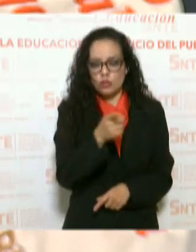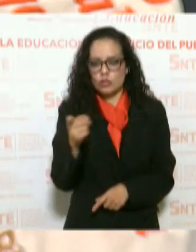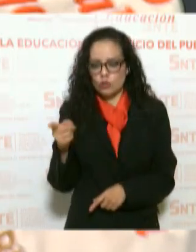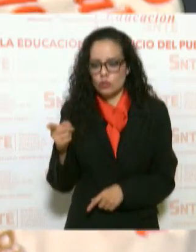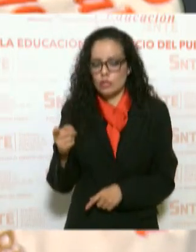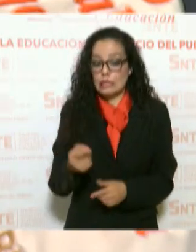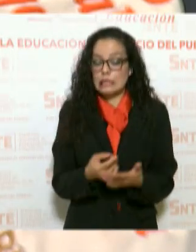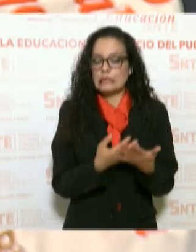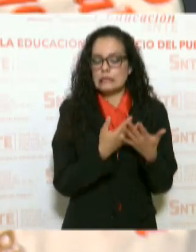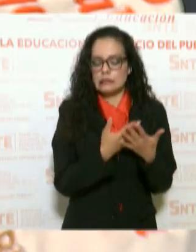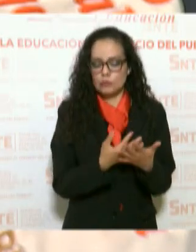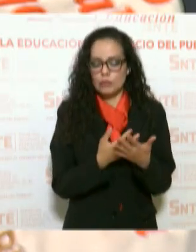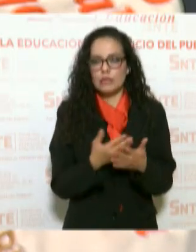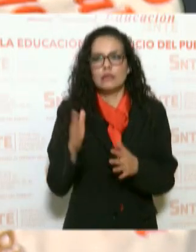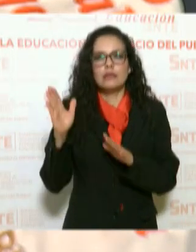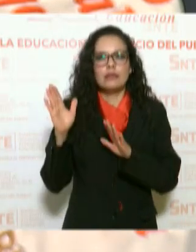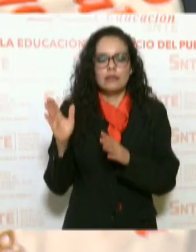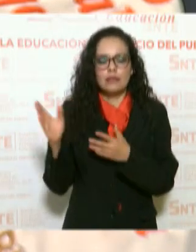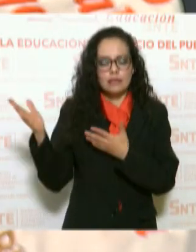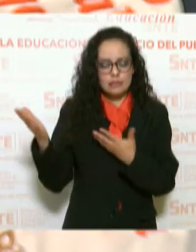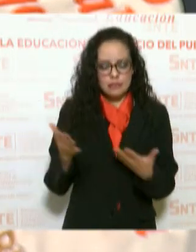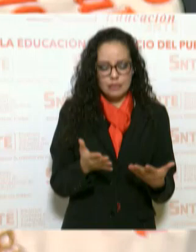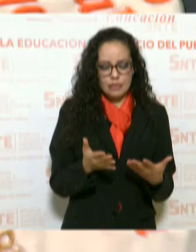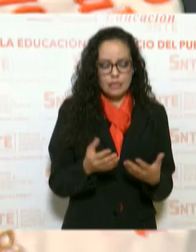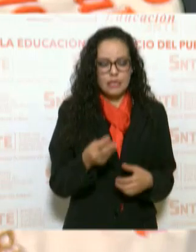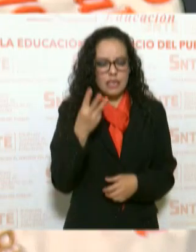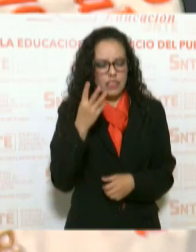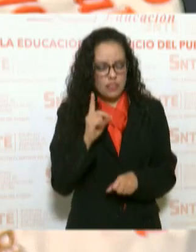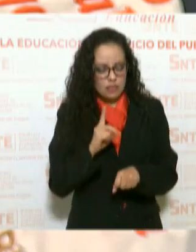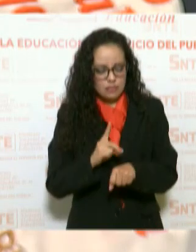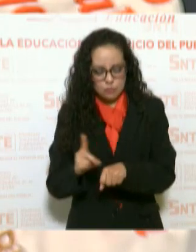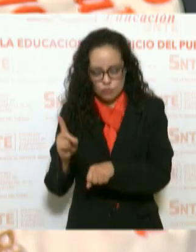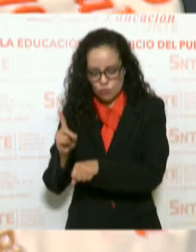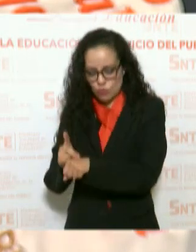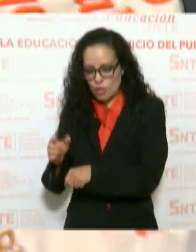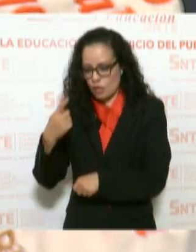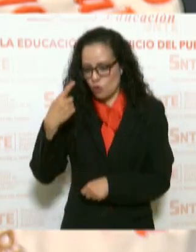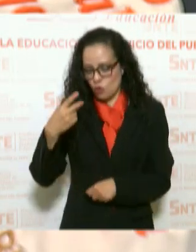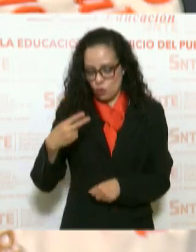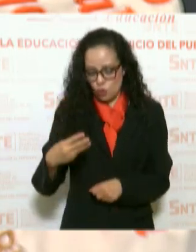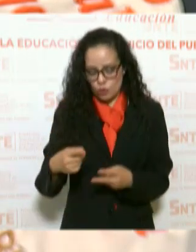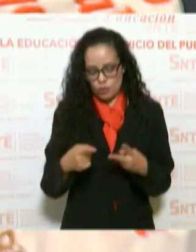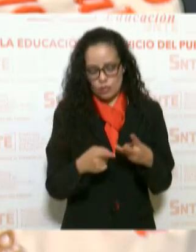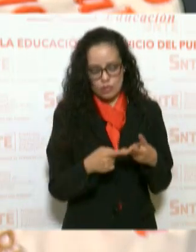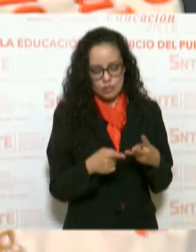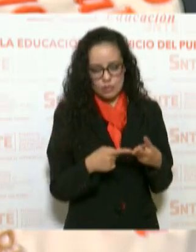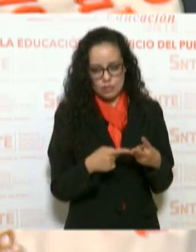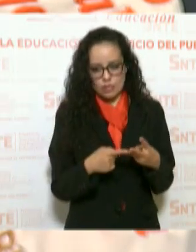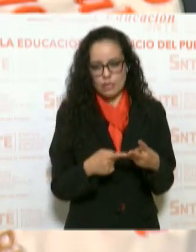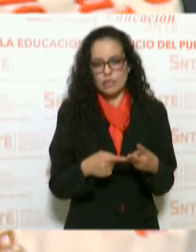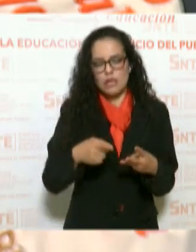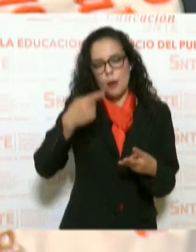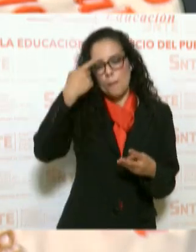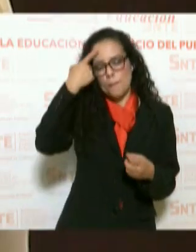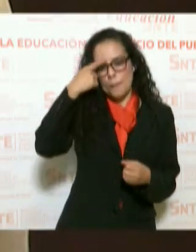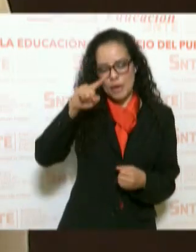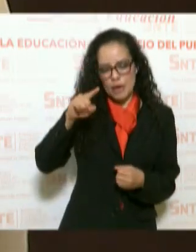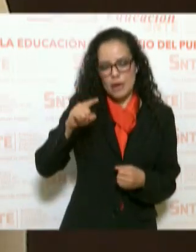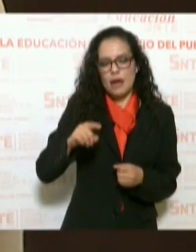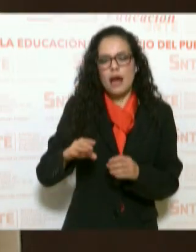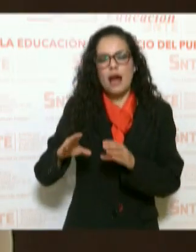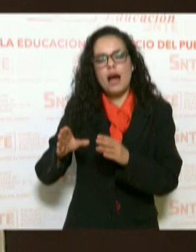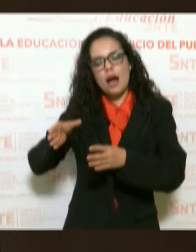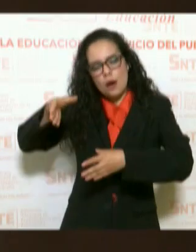como yo. La nuestra es una oportunidad única para conectarnos y establecer contactos, aprender de las